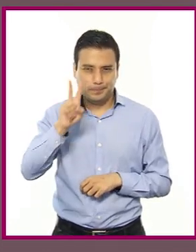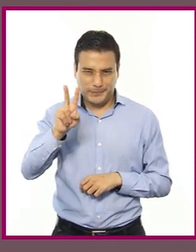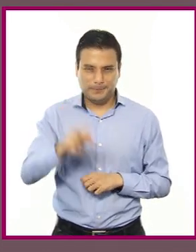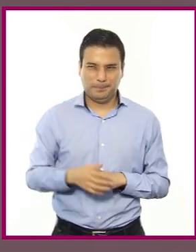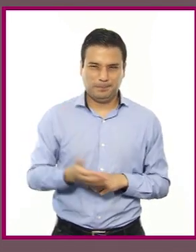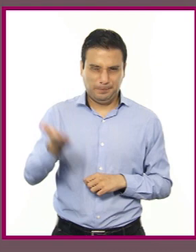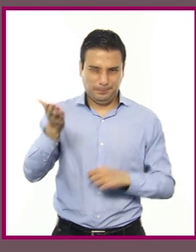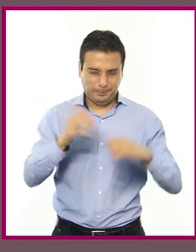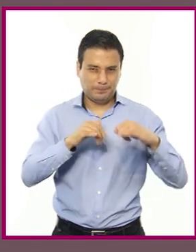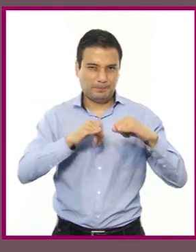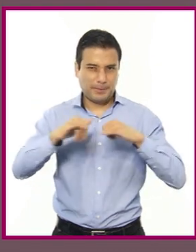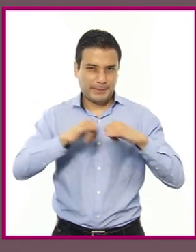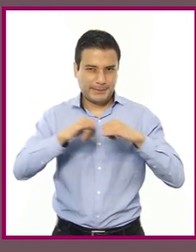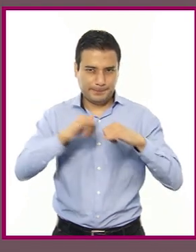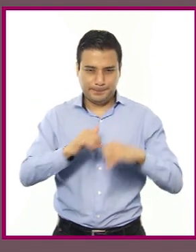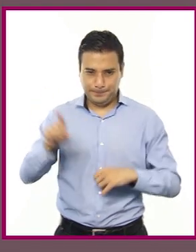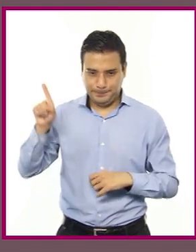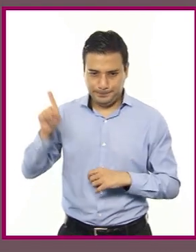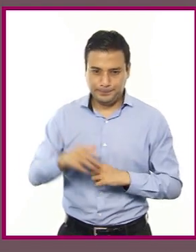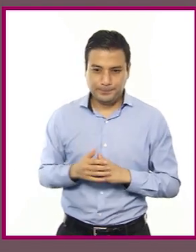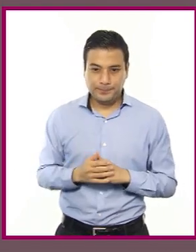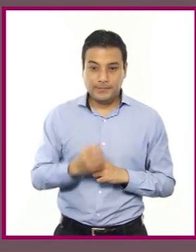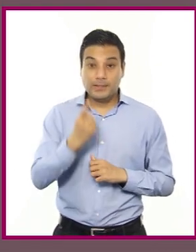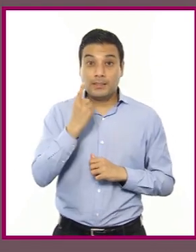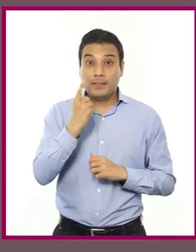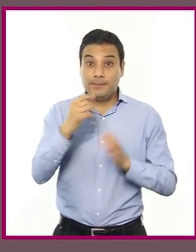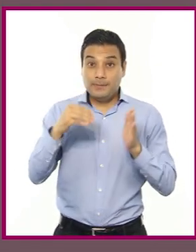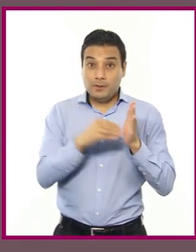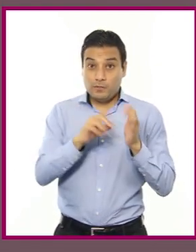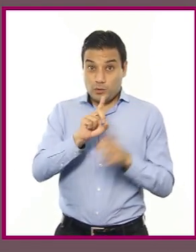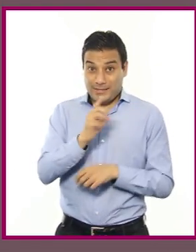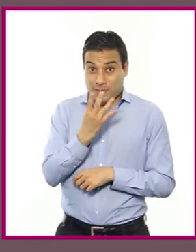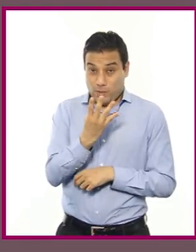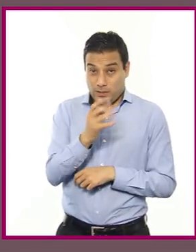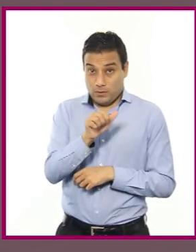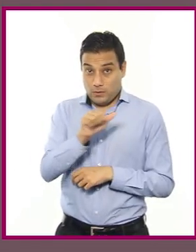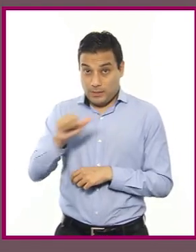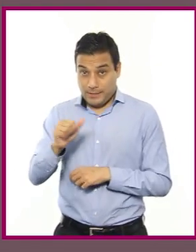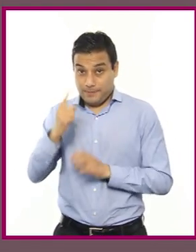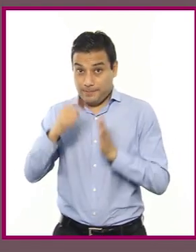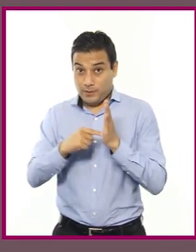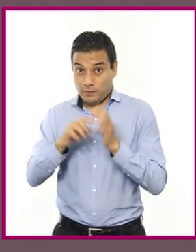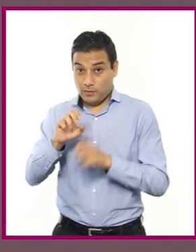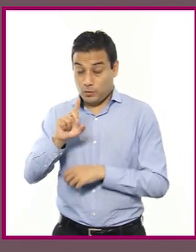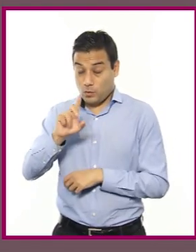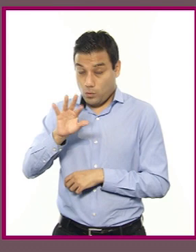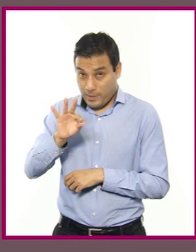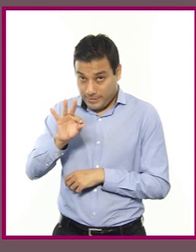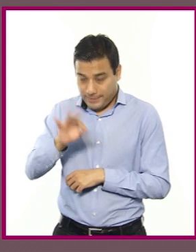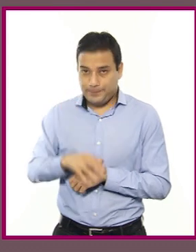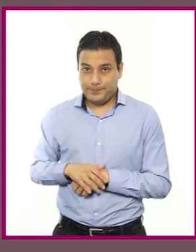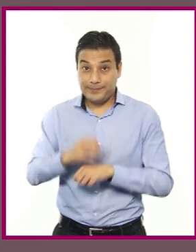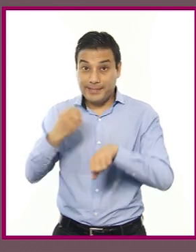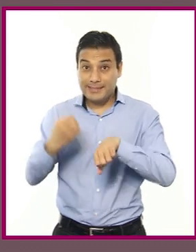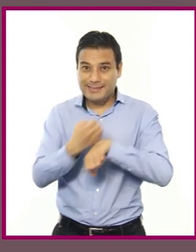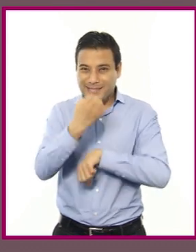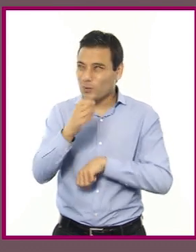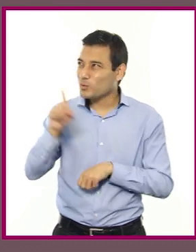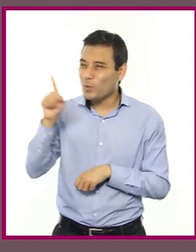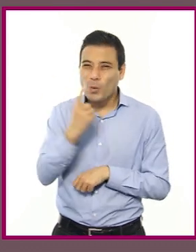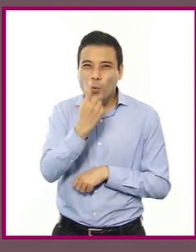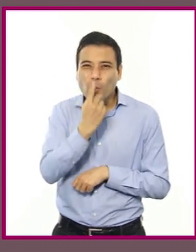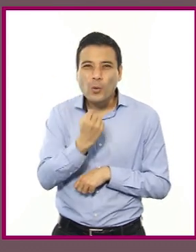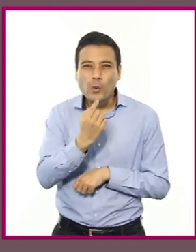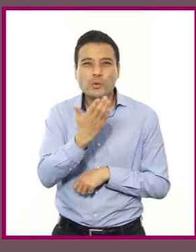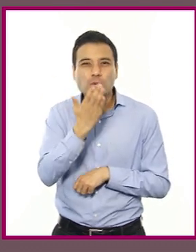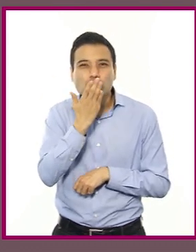de mapas. Entre 1934 y 1940, los estados en color rojo,